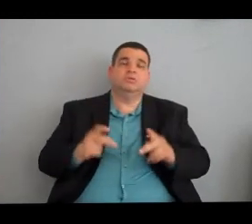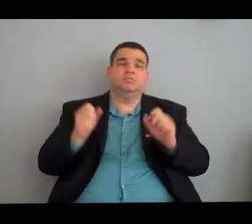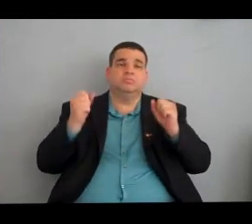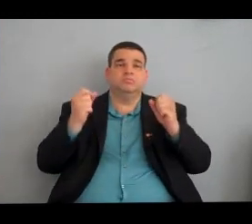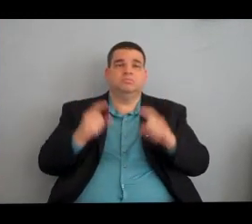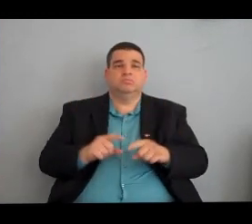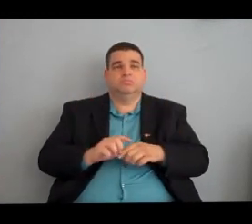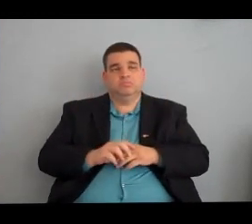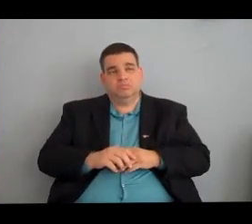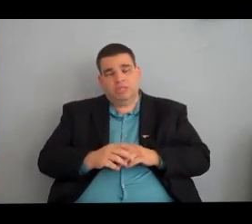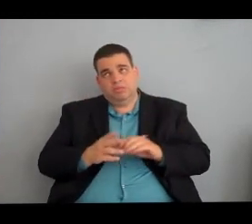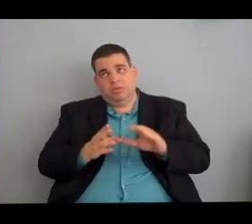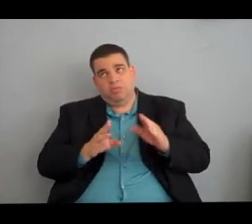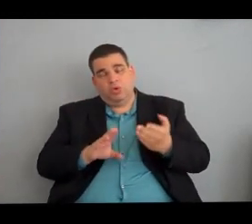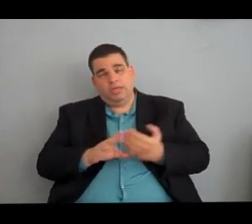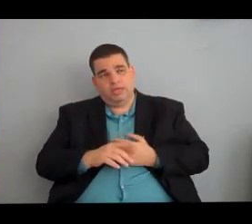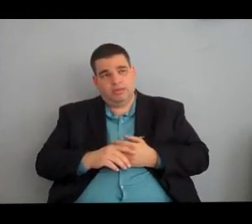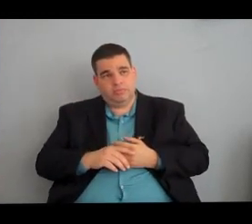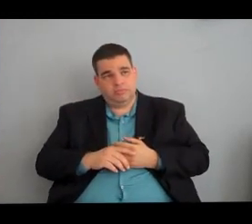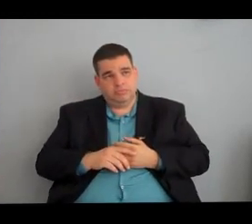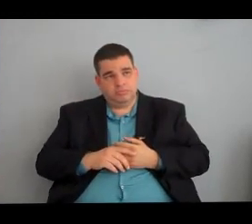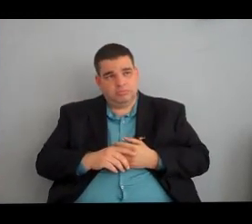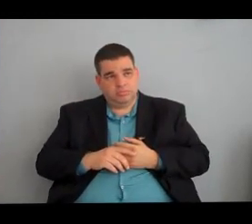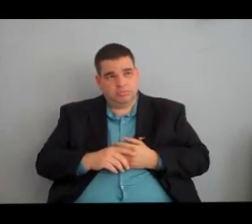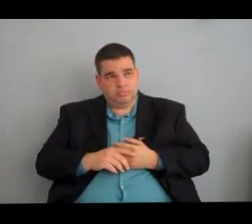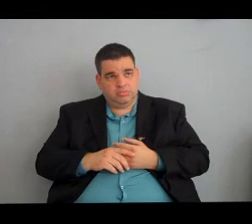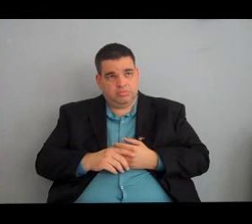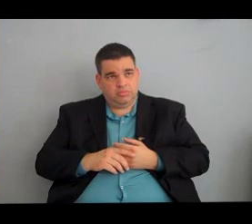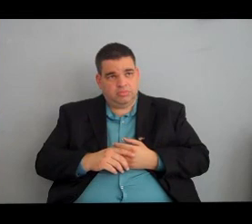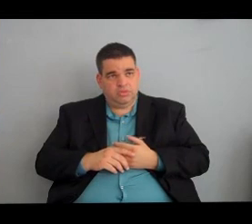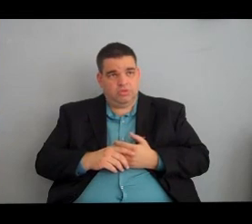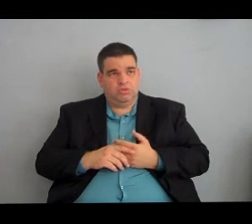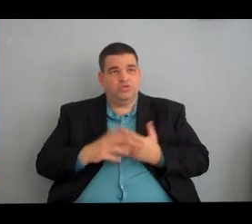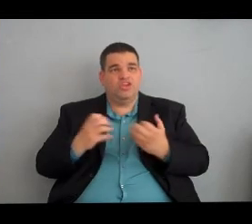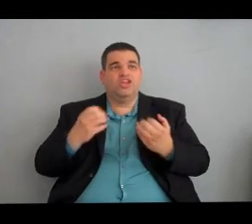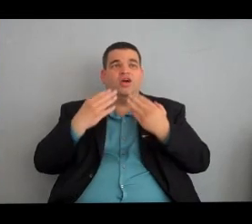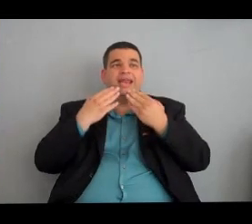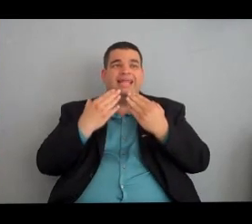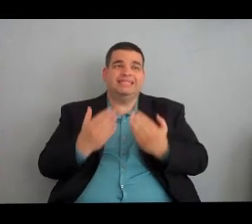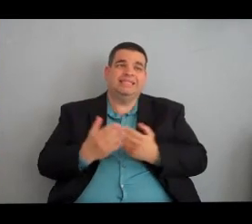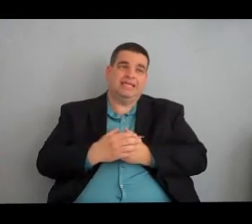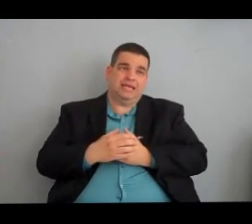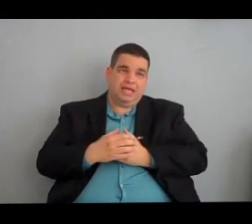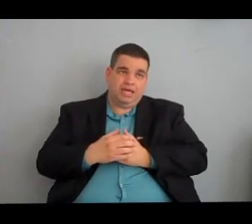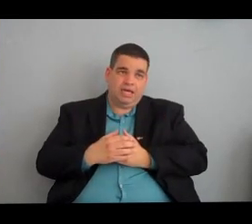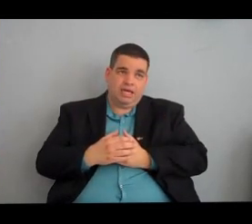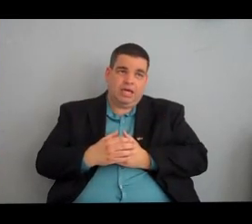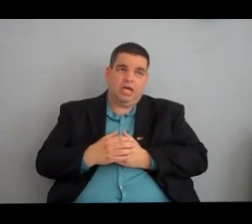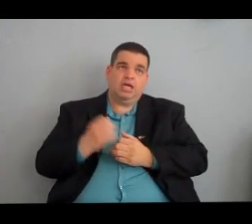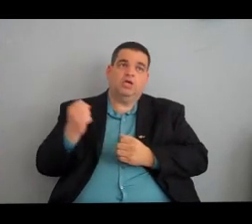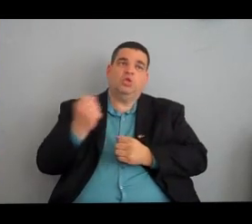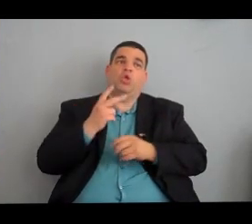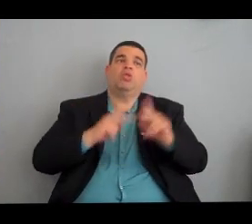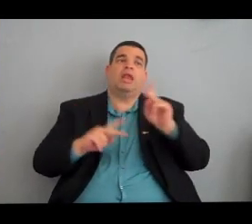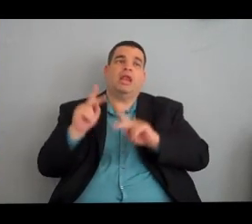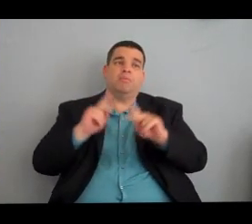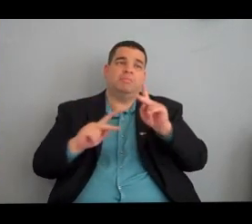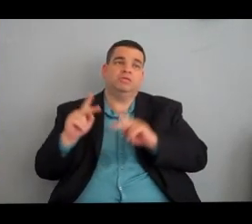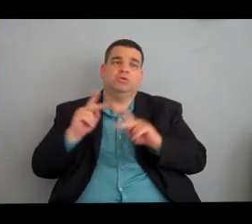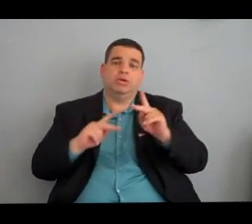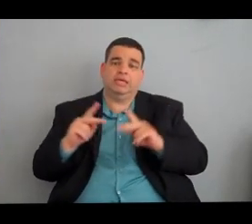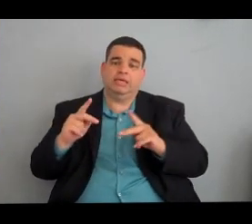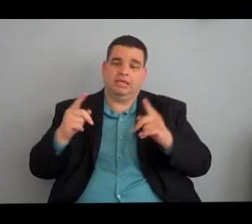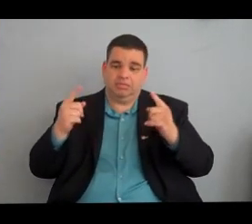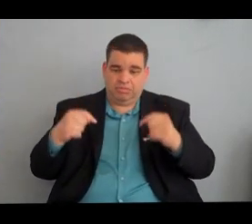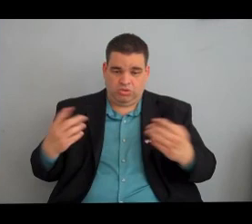Lamentablemente. Yo quiero agradecer, ya mismo te dejo hablar, Alex, quiero agradecer a todas las personas que han pasado por